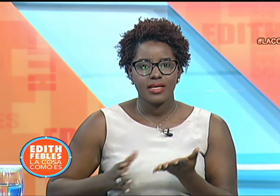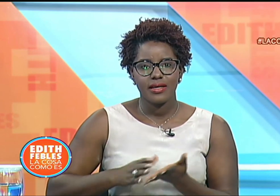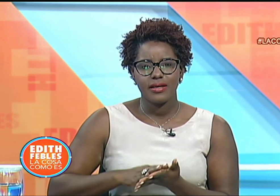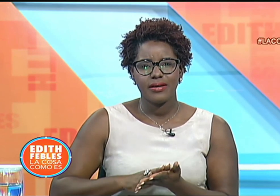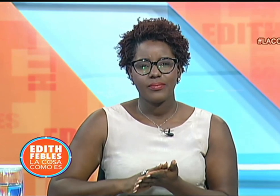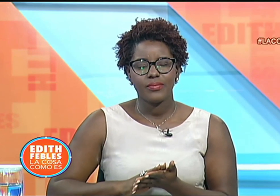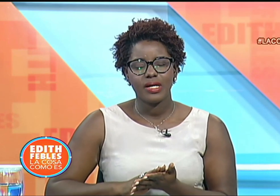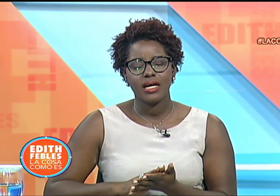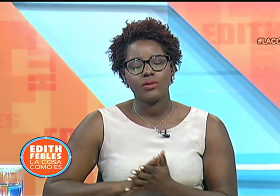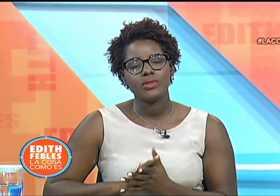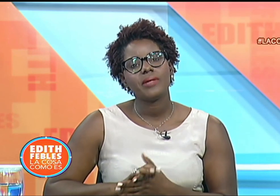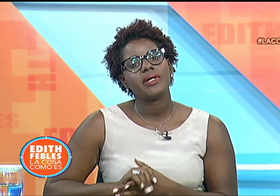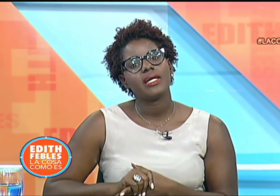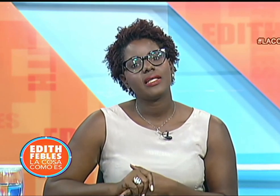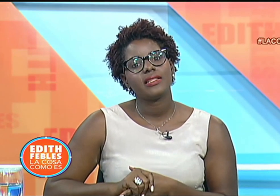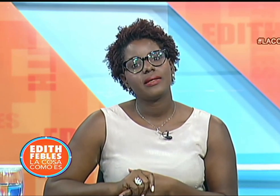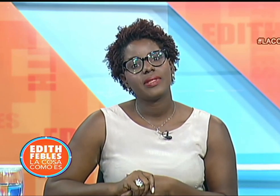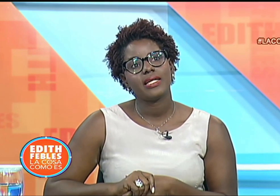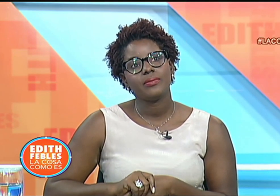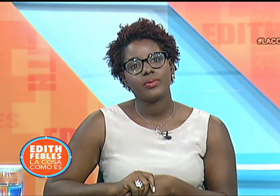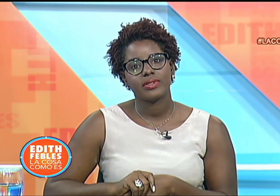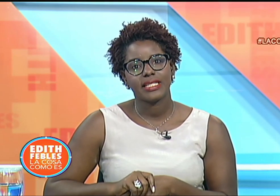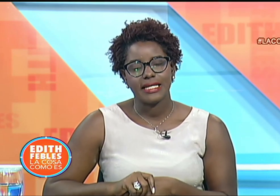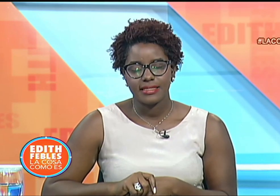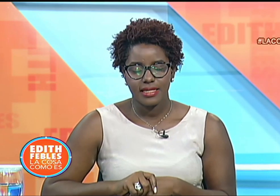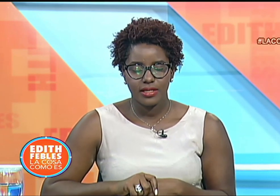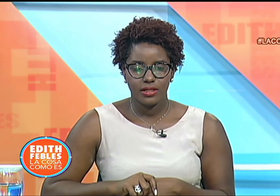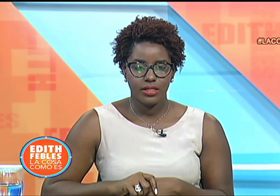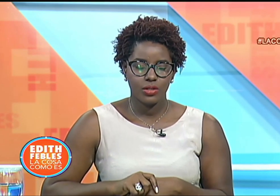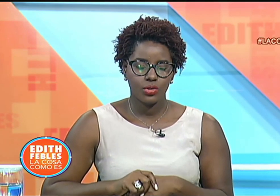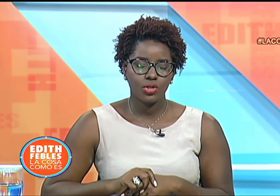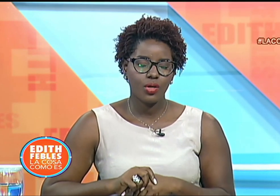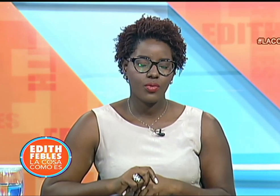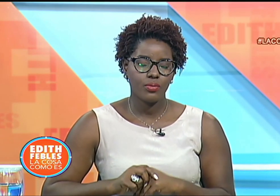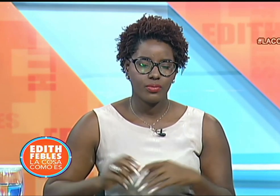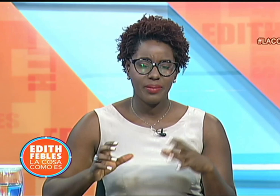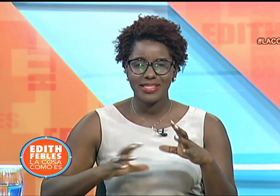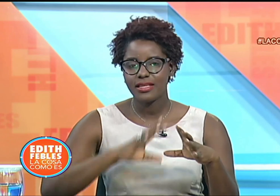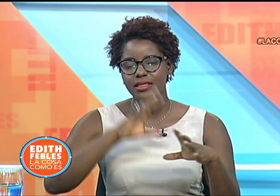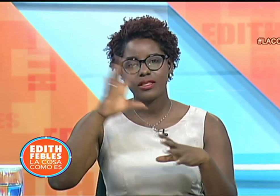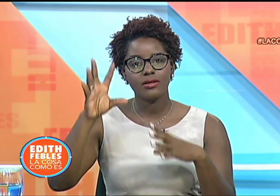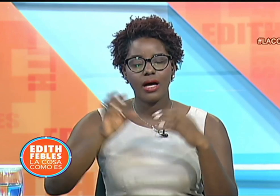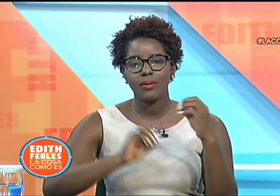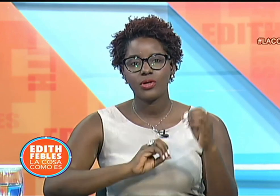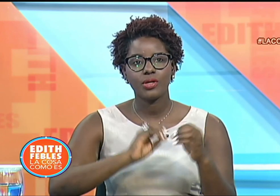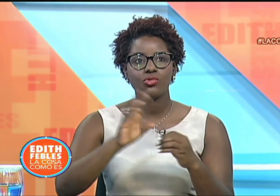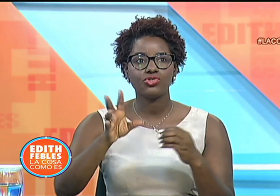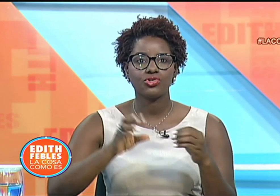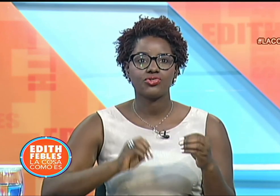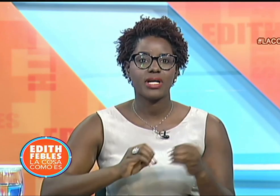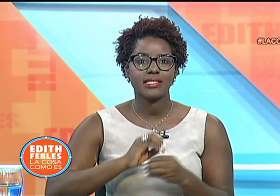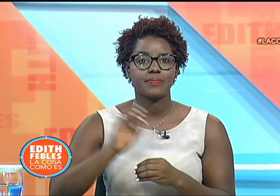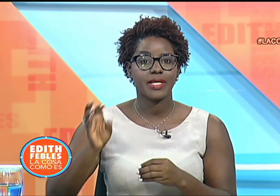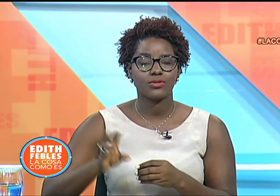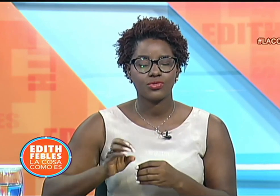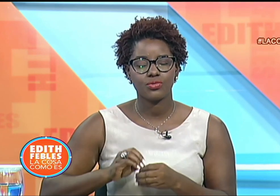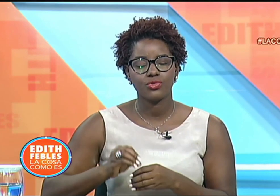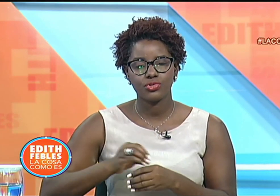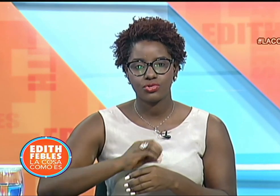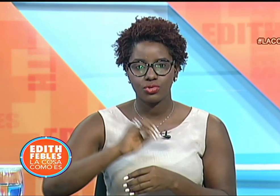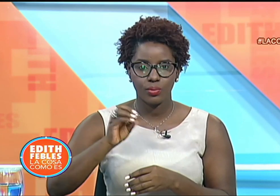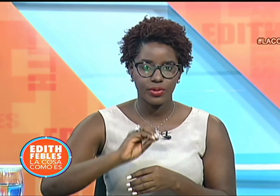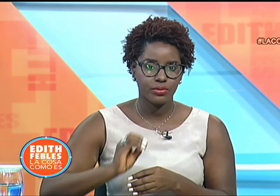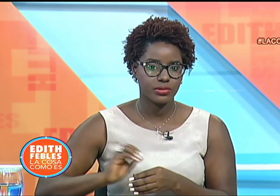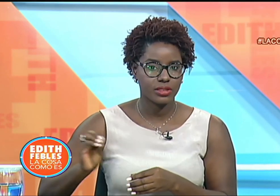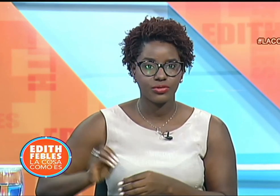Señores, un tema de vital importancia y lo tomo. El presidente habló de muchos aspectos,